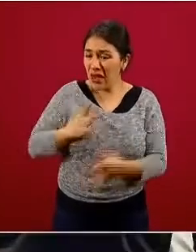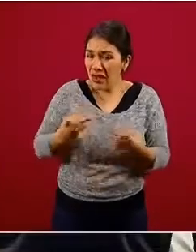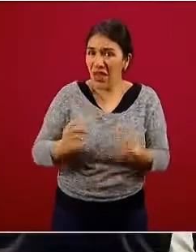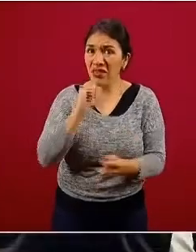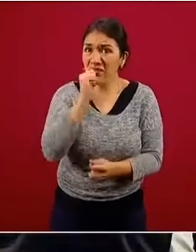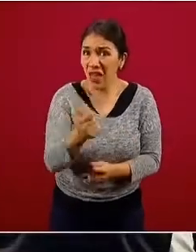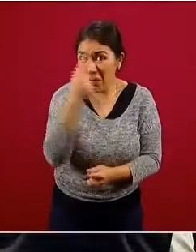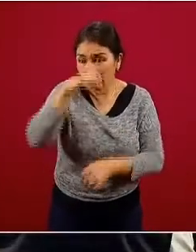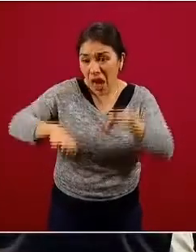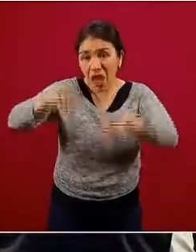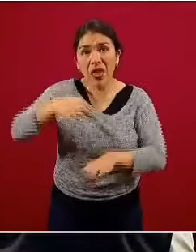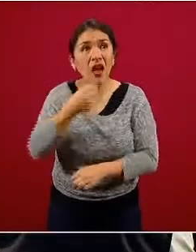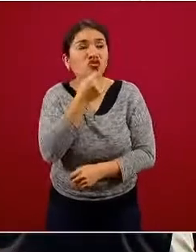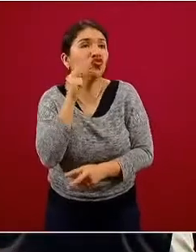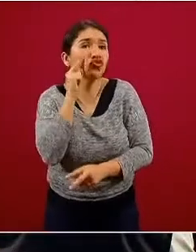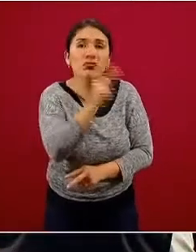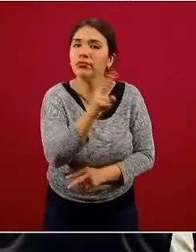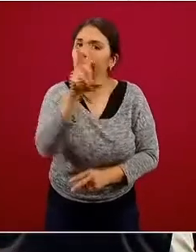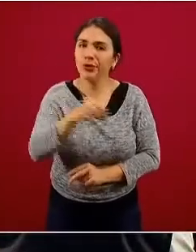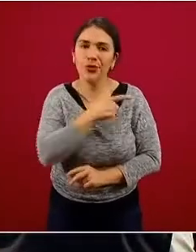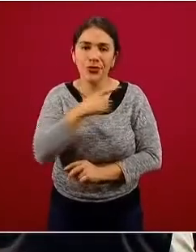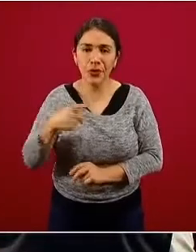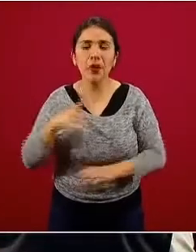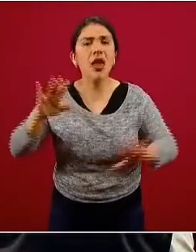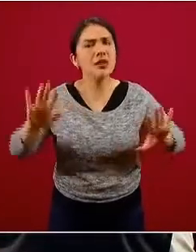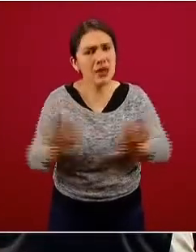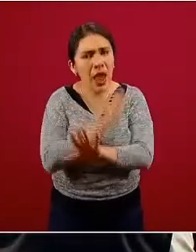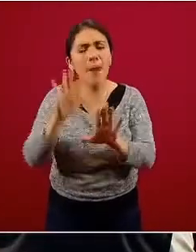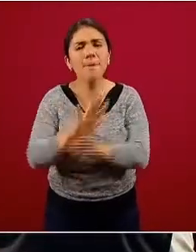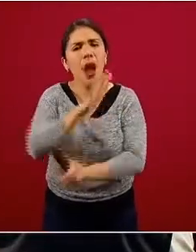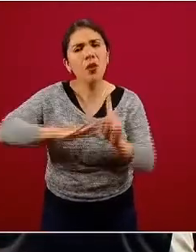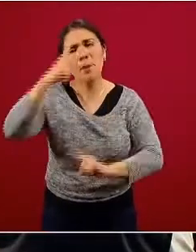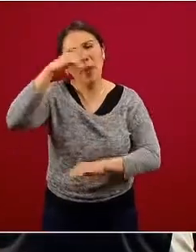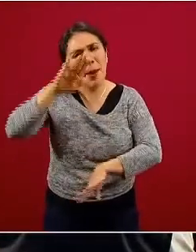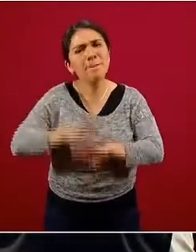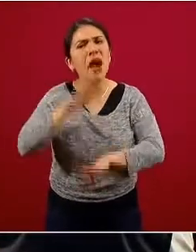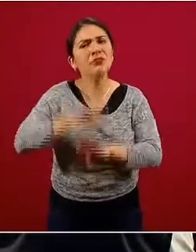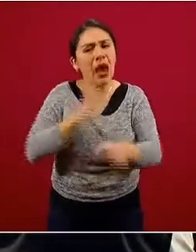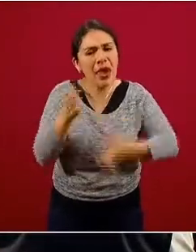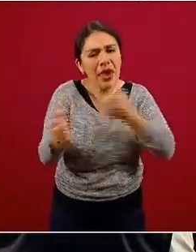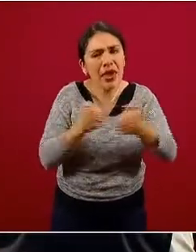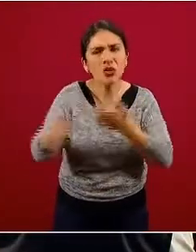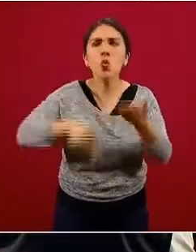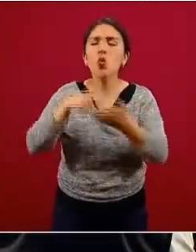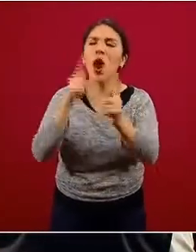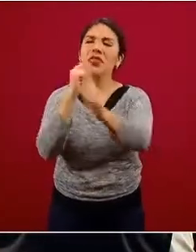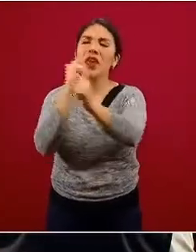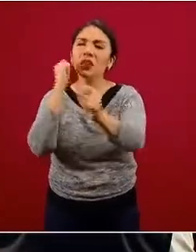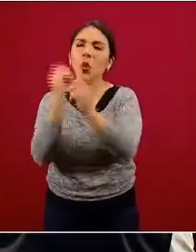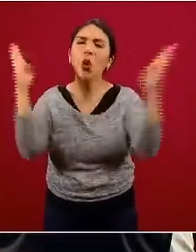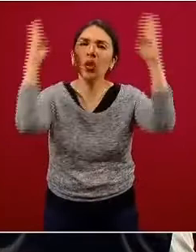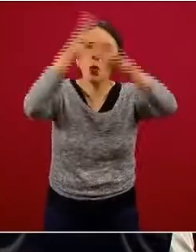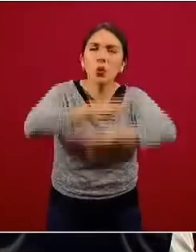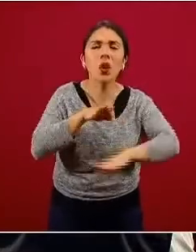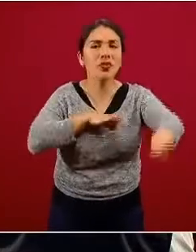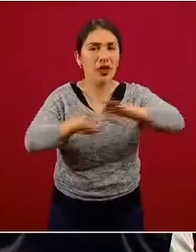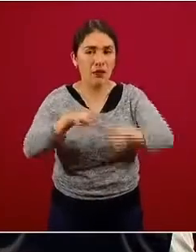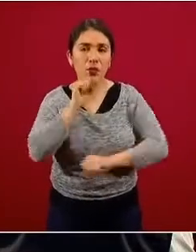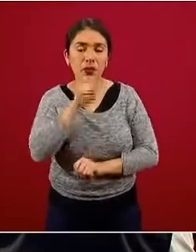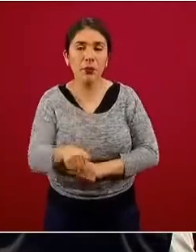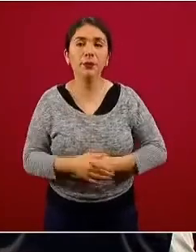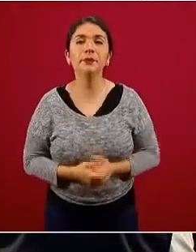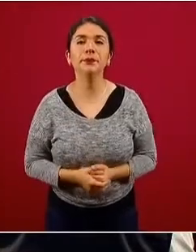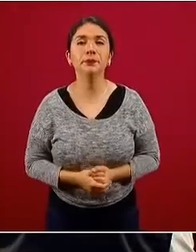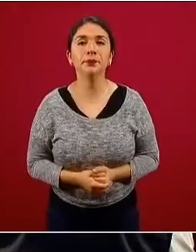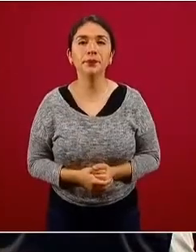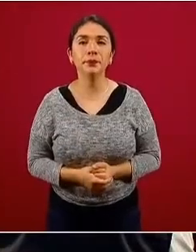para este grupo de edad. Transformar el entorno para promover actividad física en el transporte, recreación y trabajo. La siguiente.